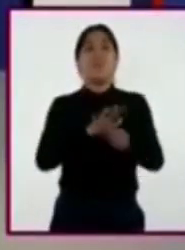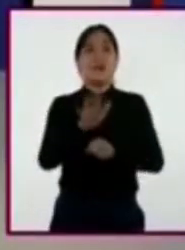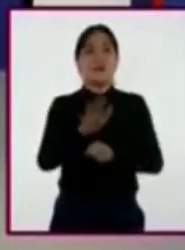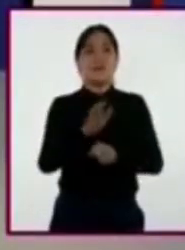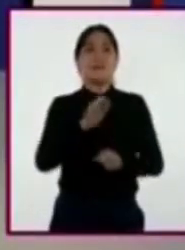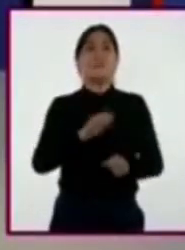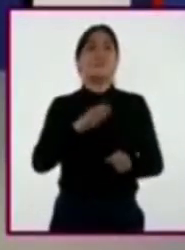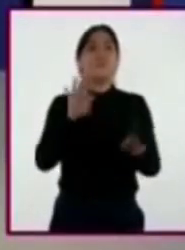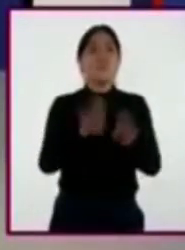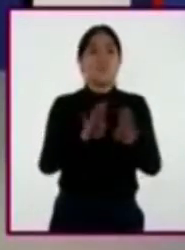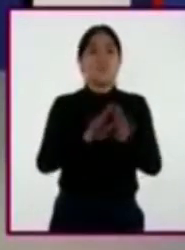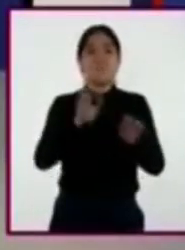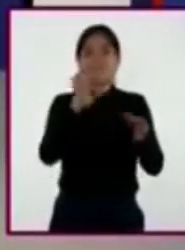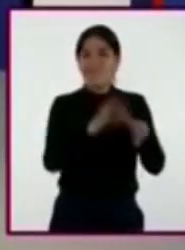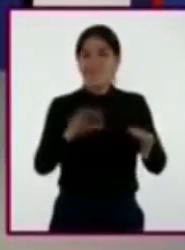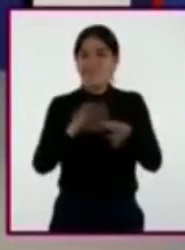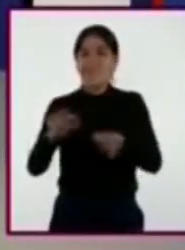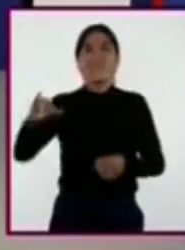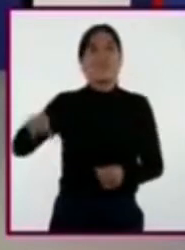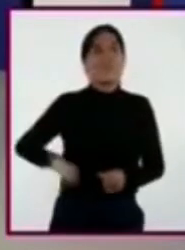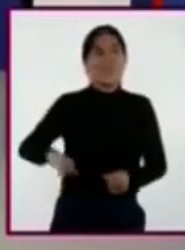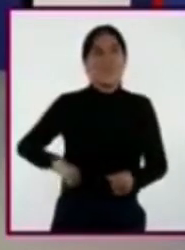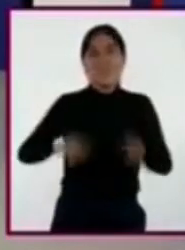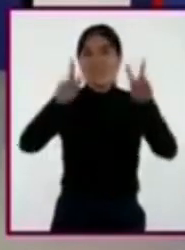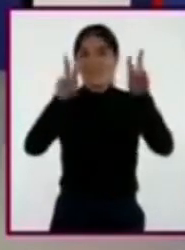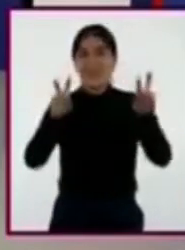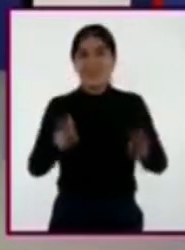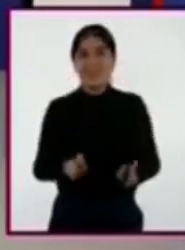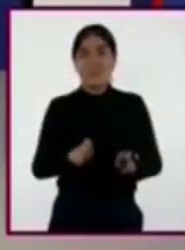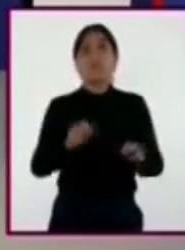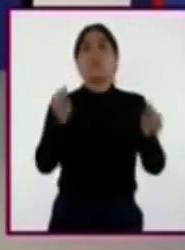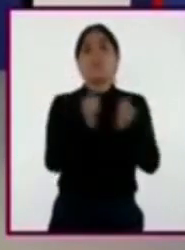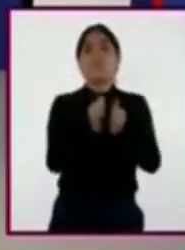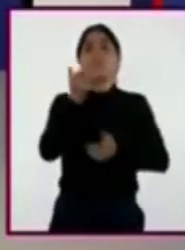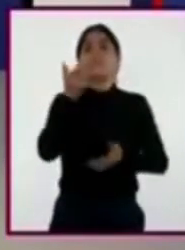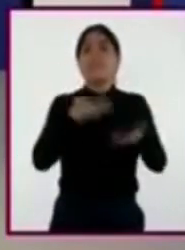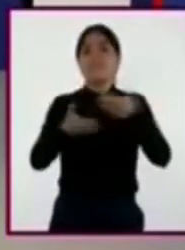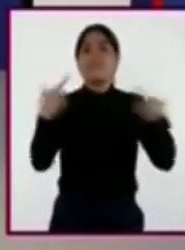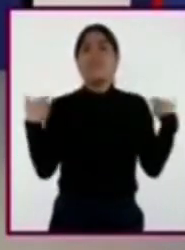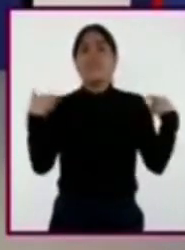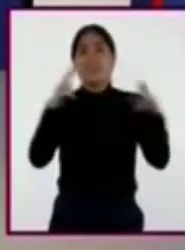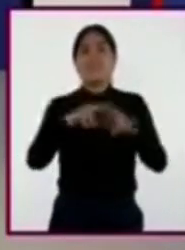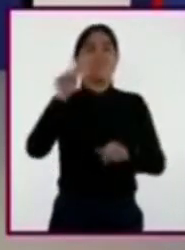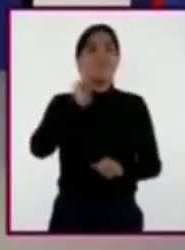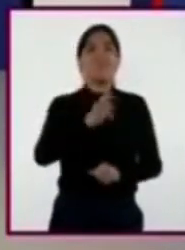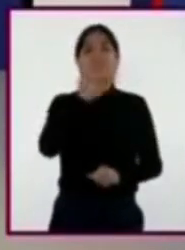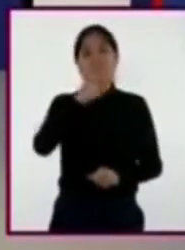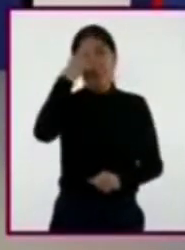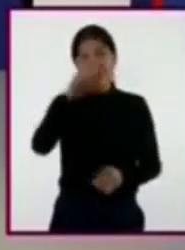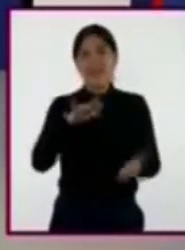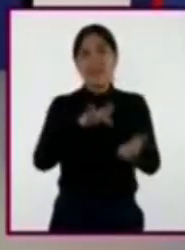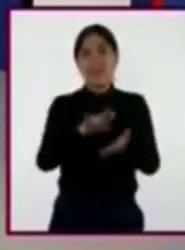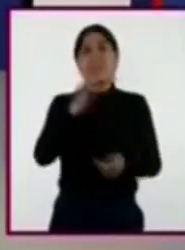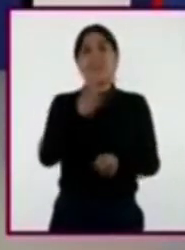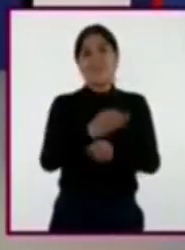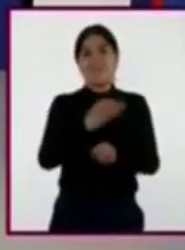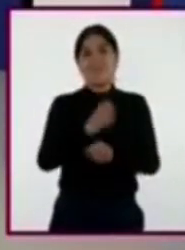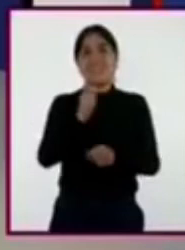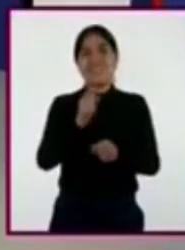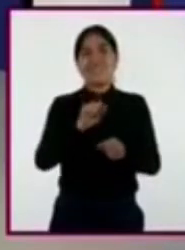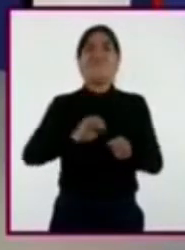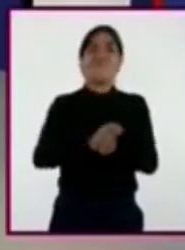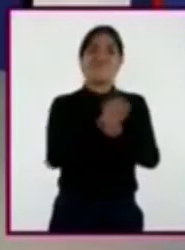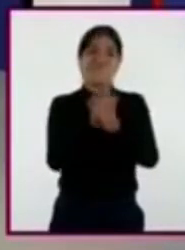estaremos llevando contenidos interesantísimos y de la mano de sus maestras y maestros para apoyarlos durante toda esta